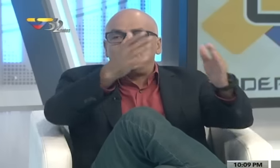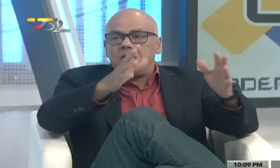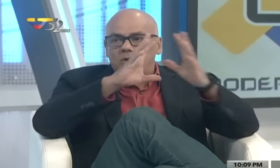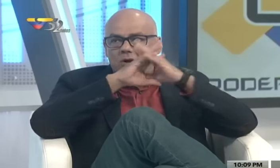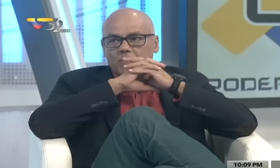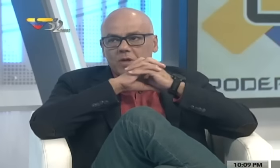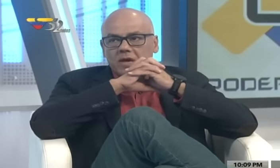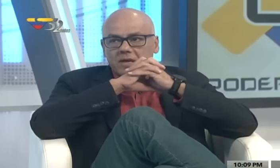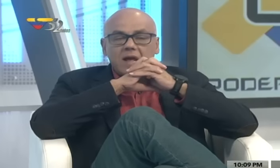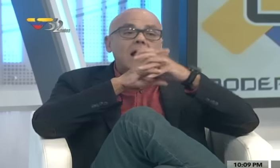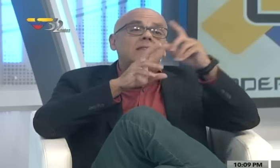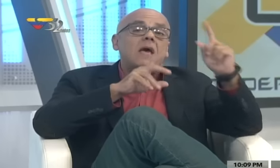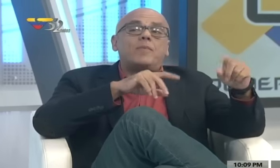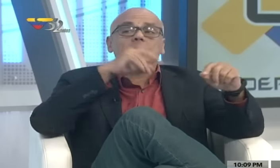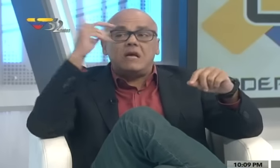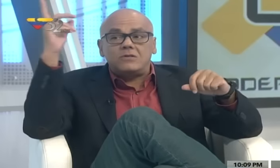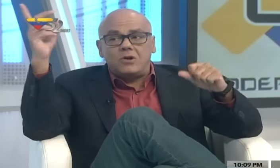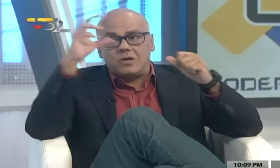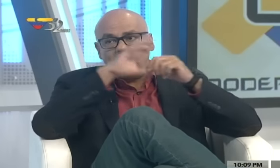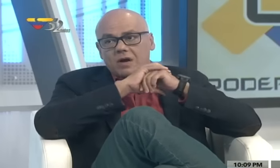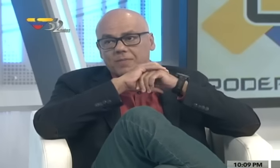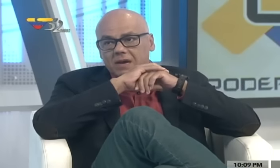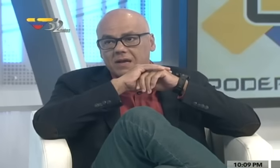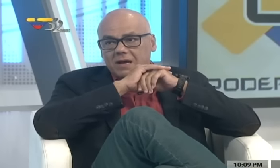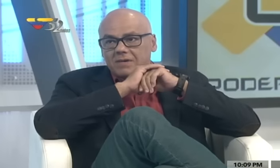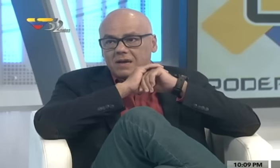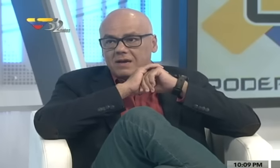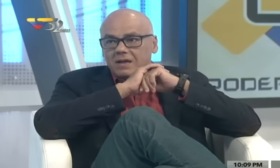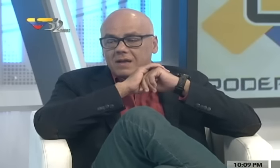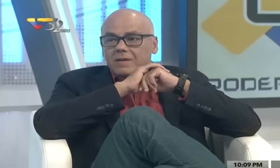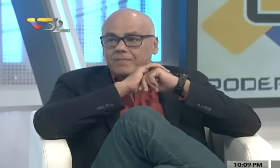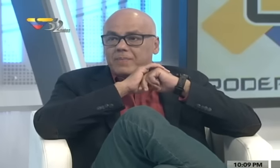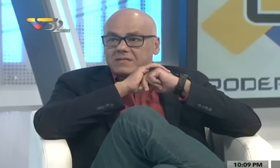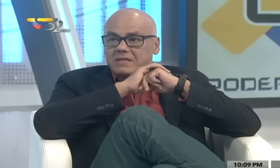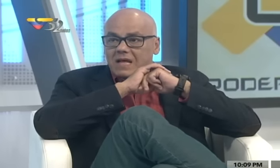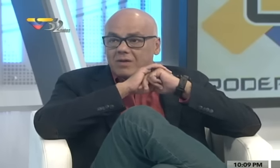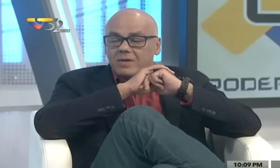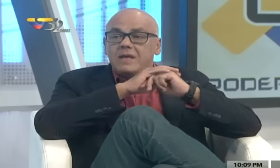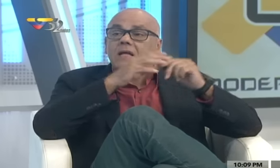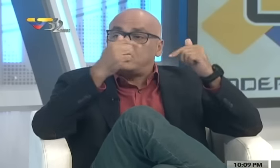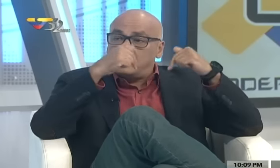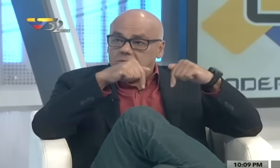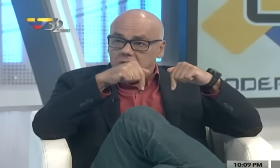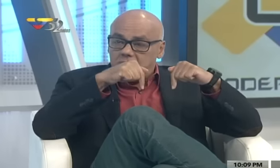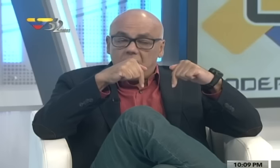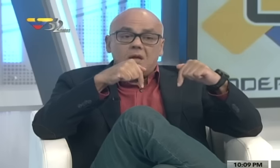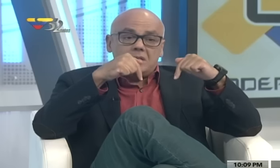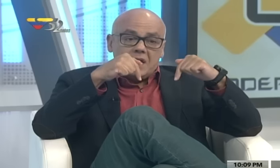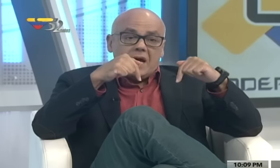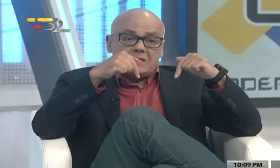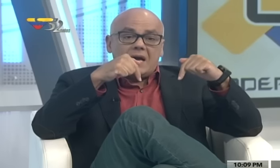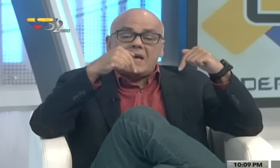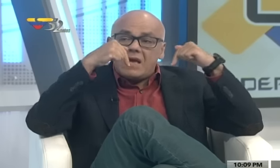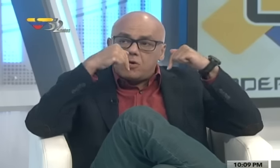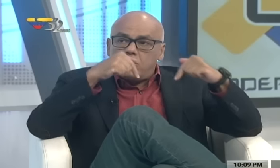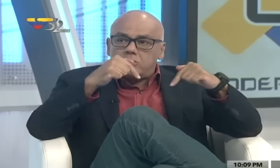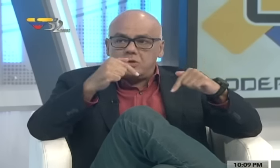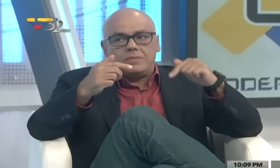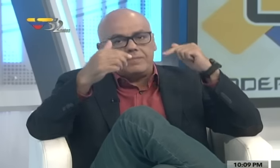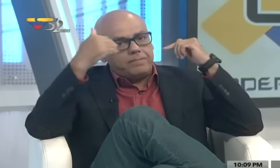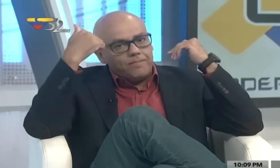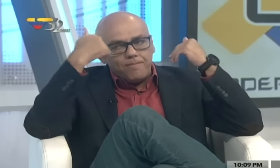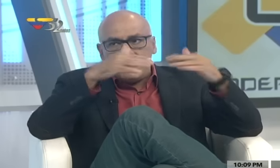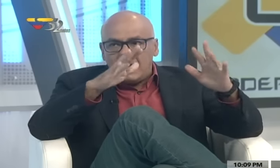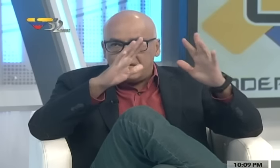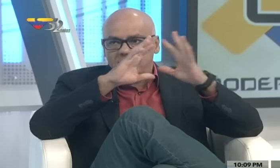30% de lo que podían ir el 10% de lo que dijo capriles que habían presentado y Entonces ya están en